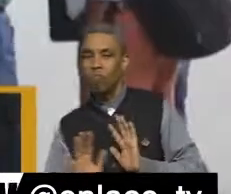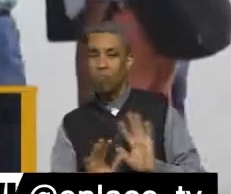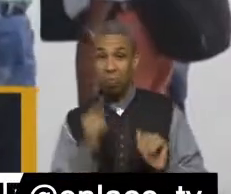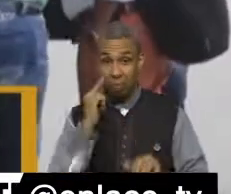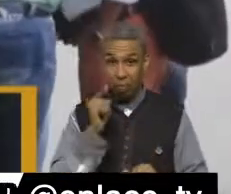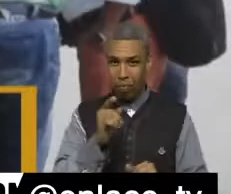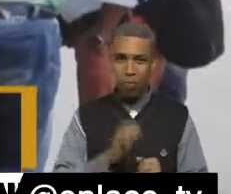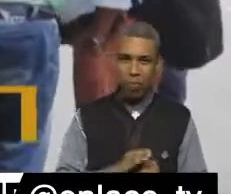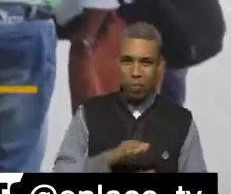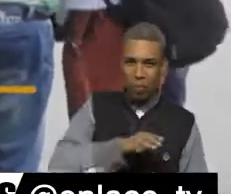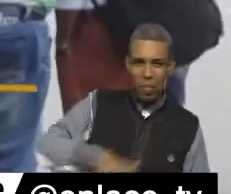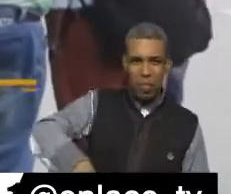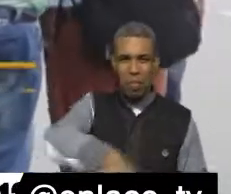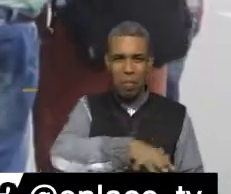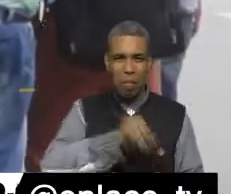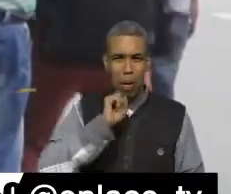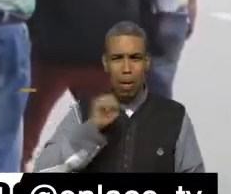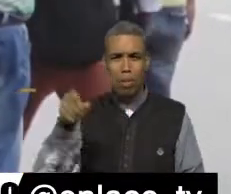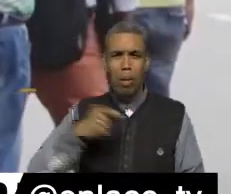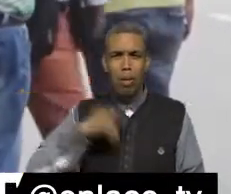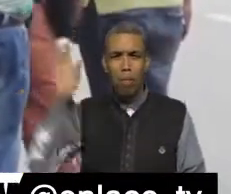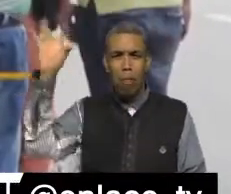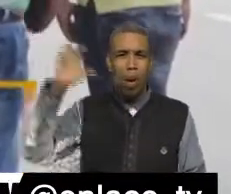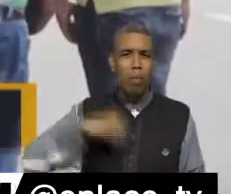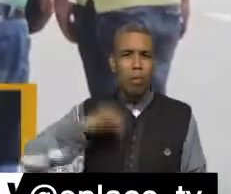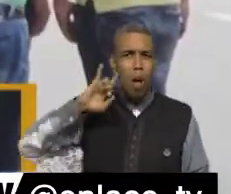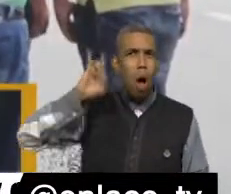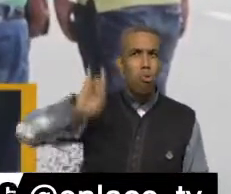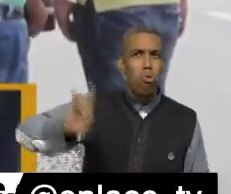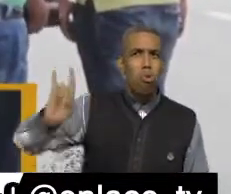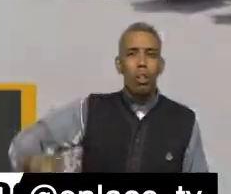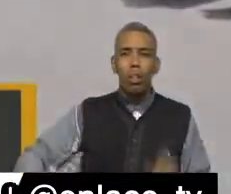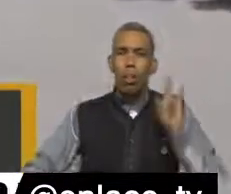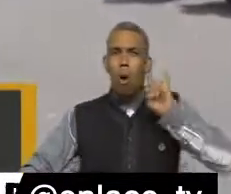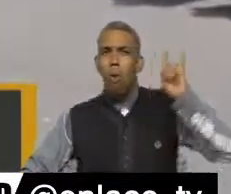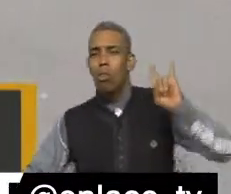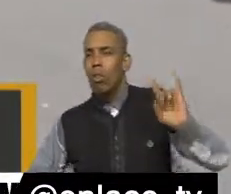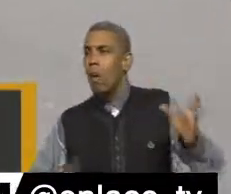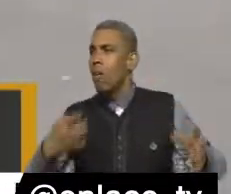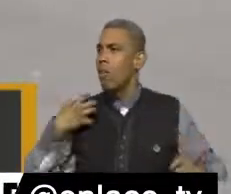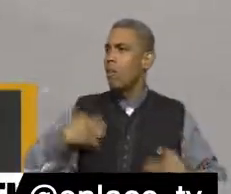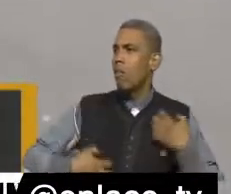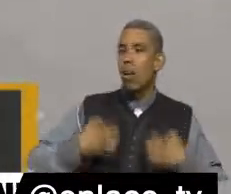diferentes sectores de la ciudad, las alarmas se encendieron y alertaban de una emergencia.